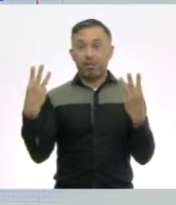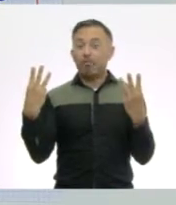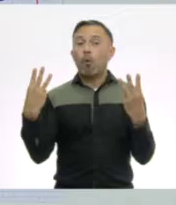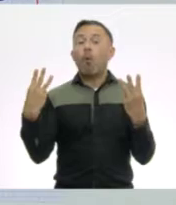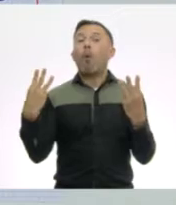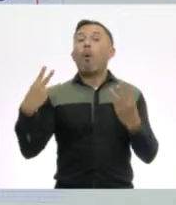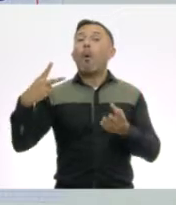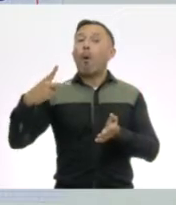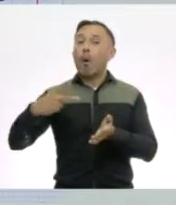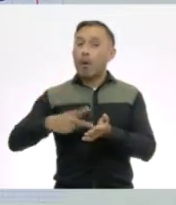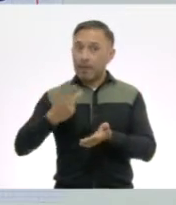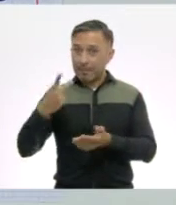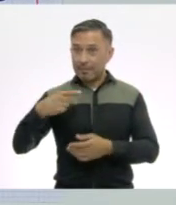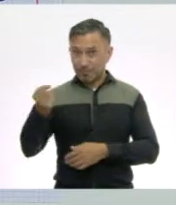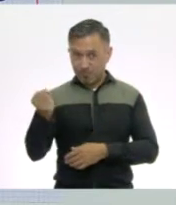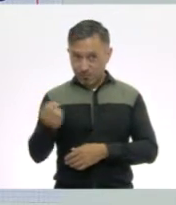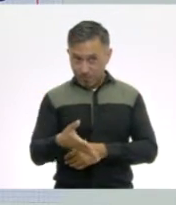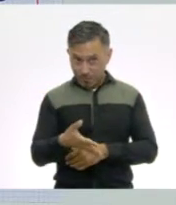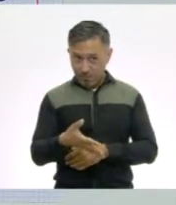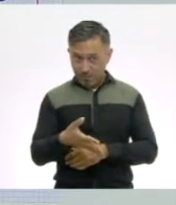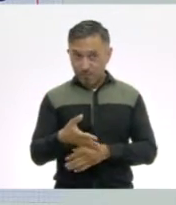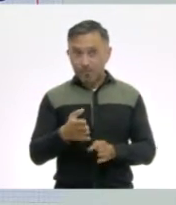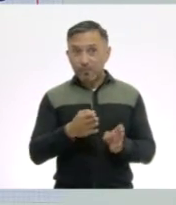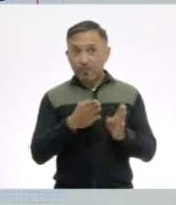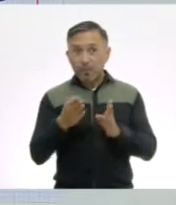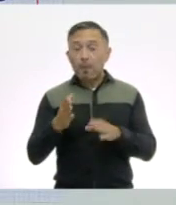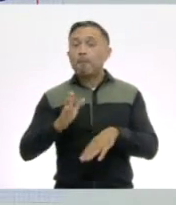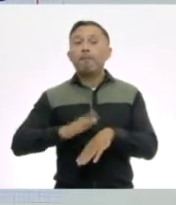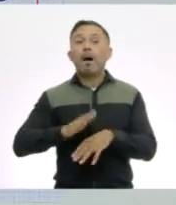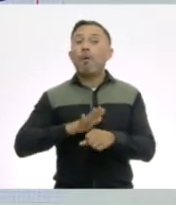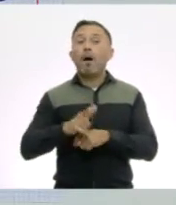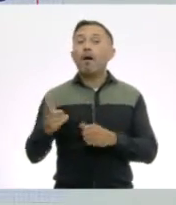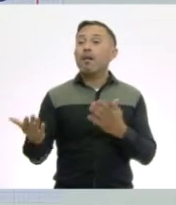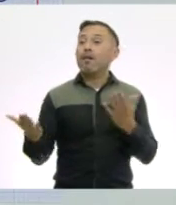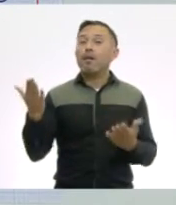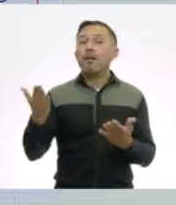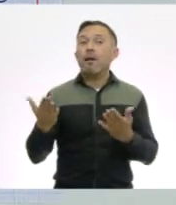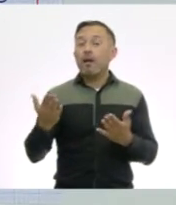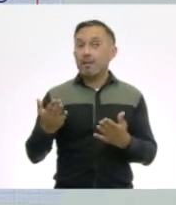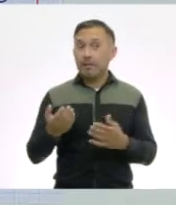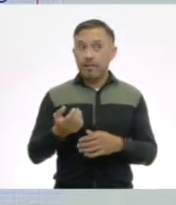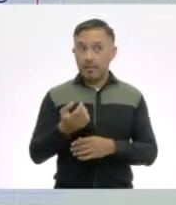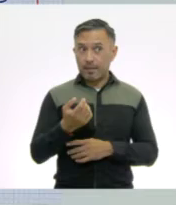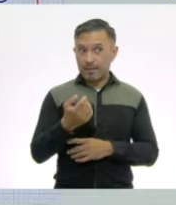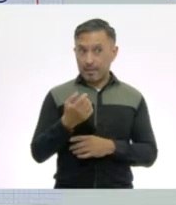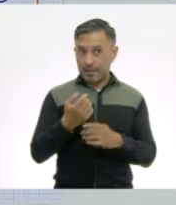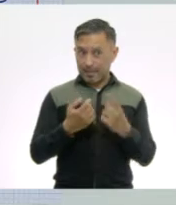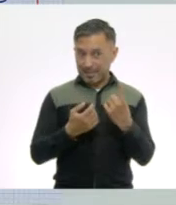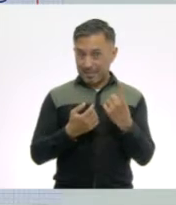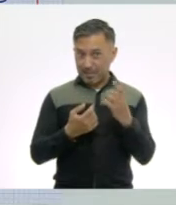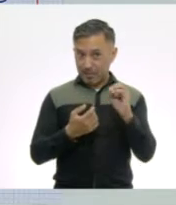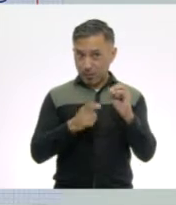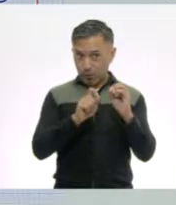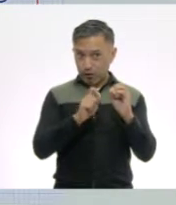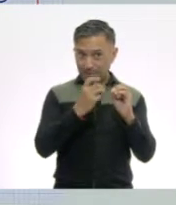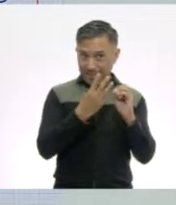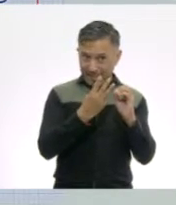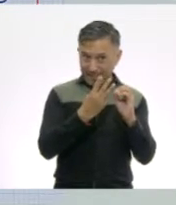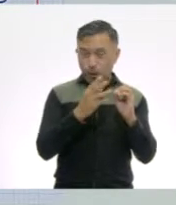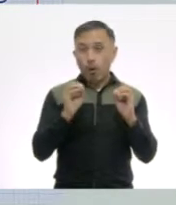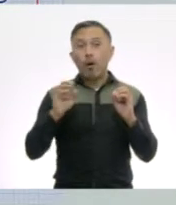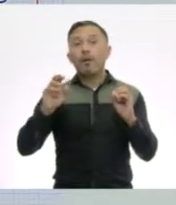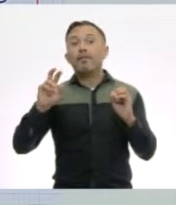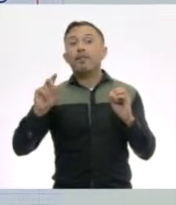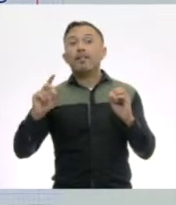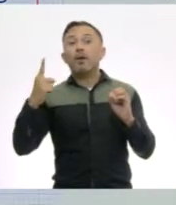de tirar nuevamente el dado. Una segunda vez. ¿Y qué es mayor? ¿3 décimos o 31 centésimos? 31